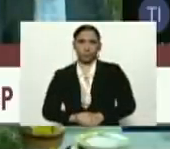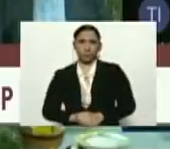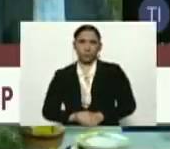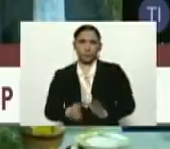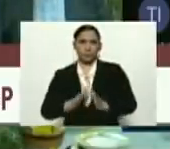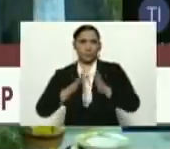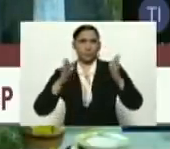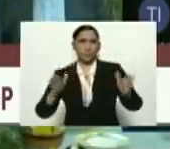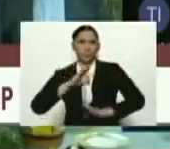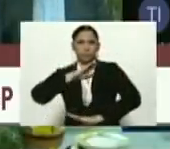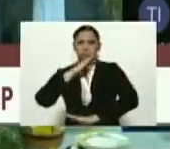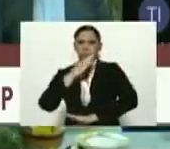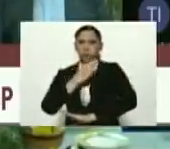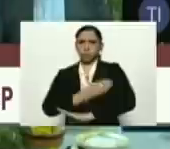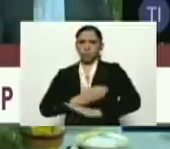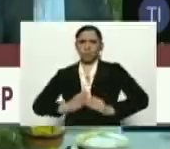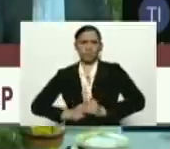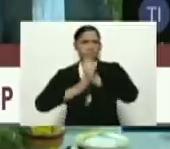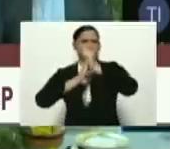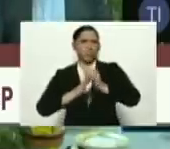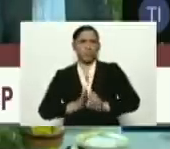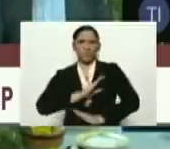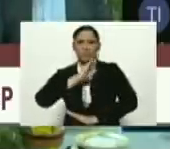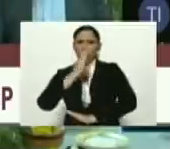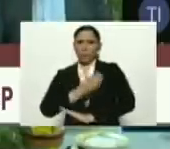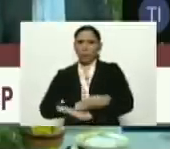titánica, heroica,